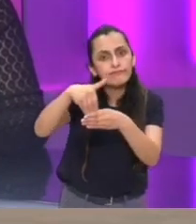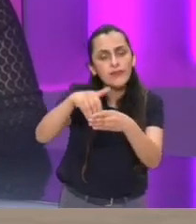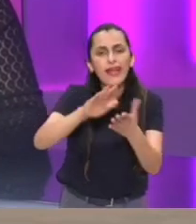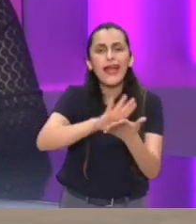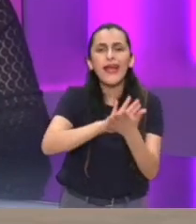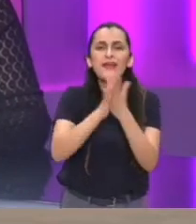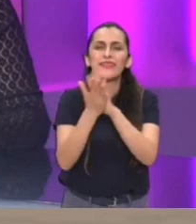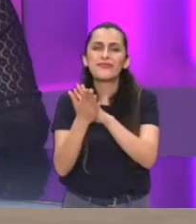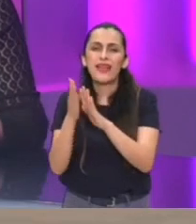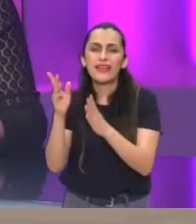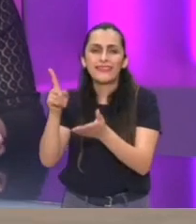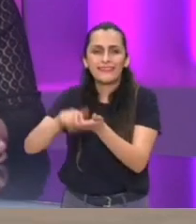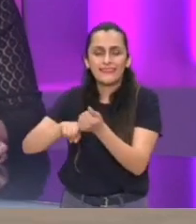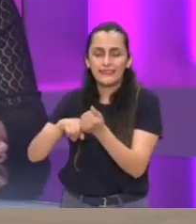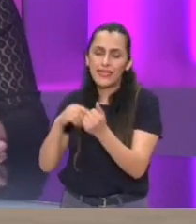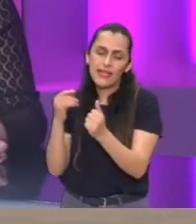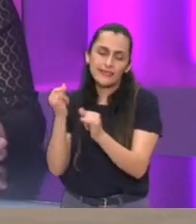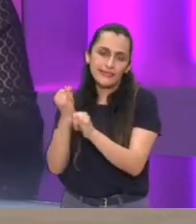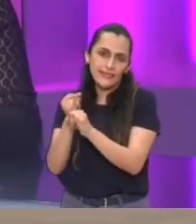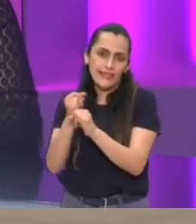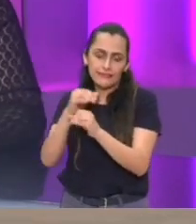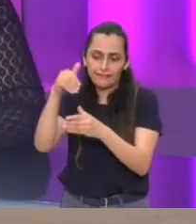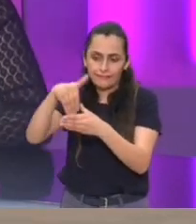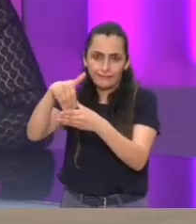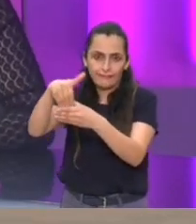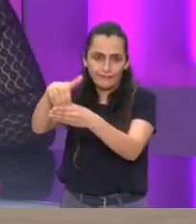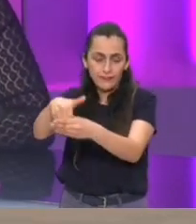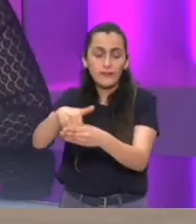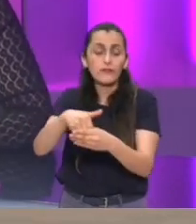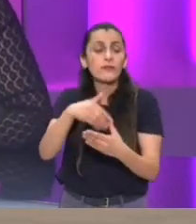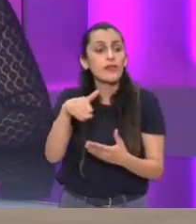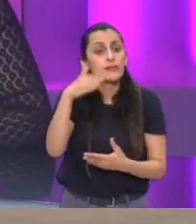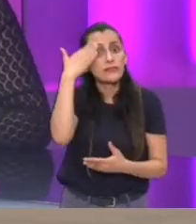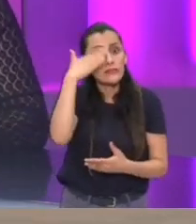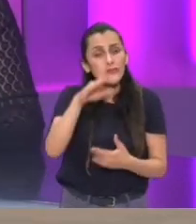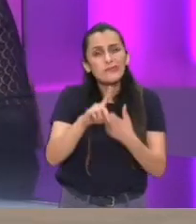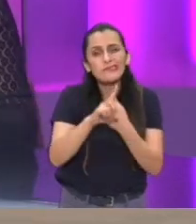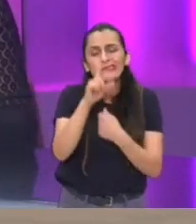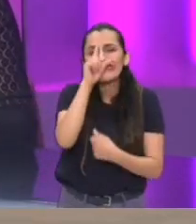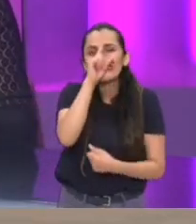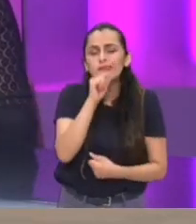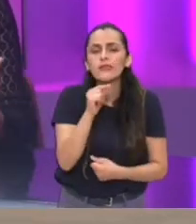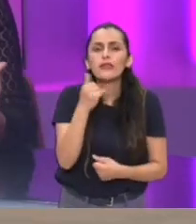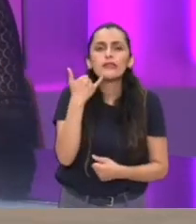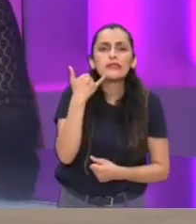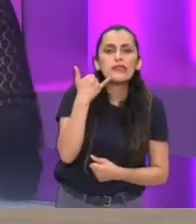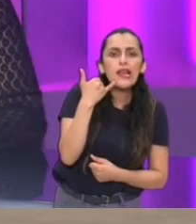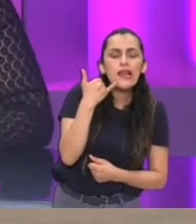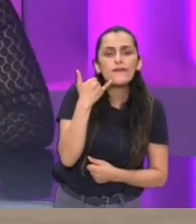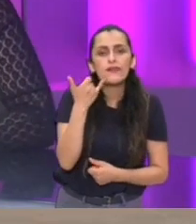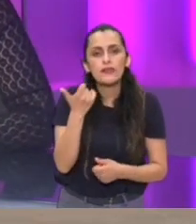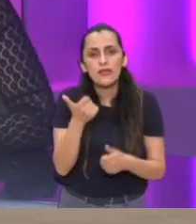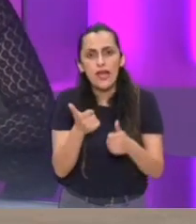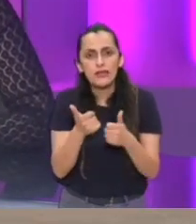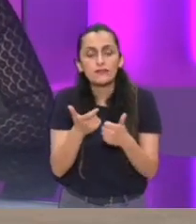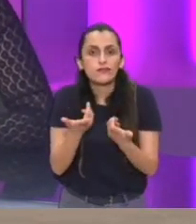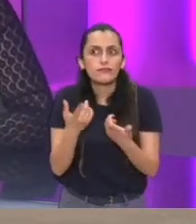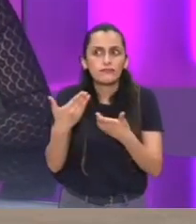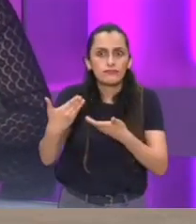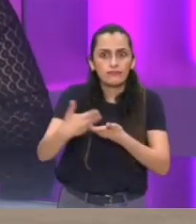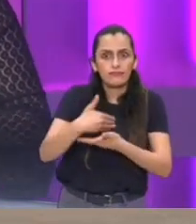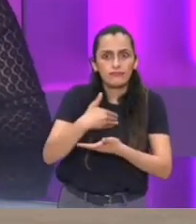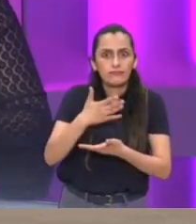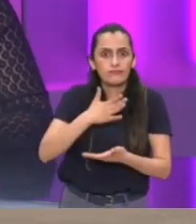Con la polémica que estamos viendo el día de hoy por este padrón nacional de personas usuarias de telefonía móvil, precisamente porque el gobierno tendría acceso a nuestros